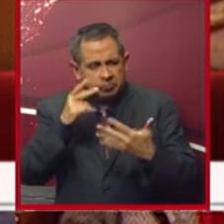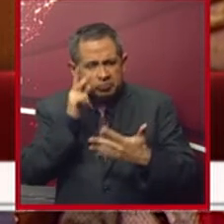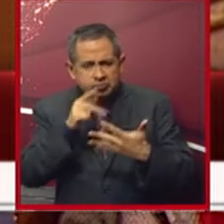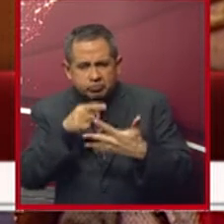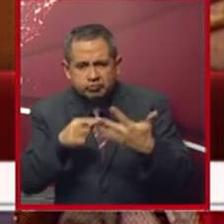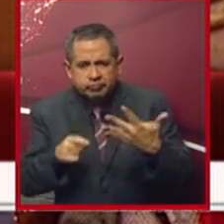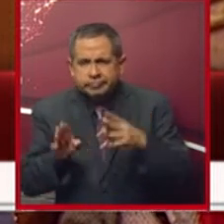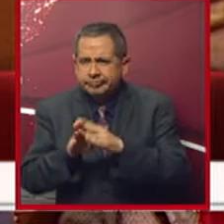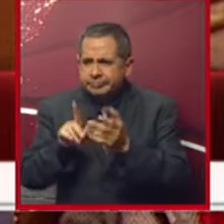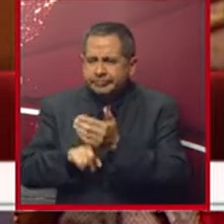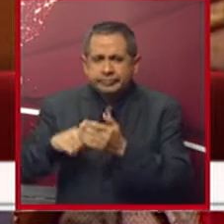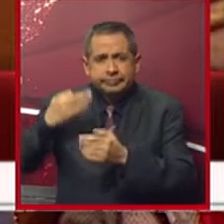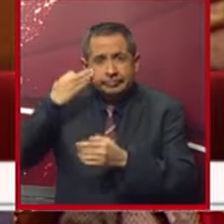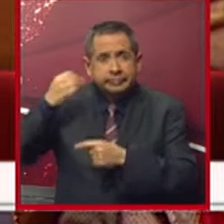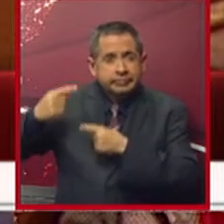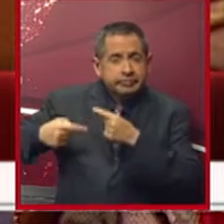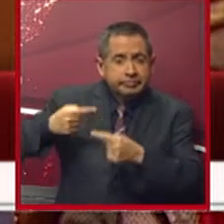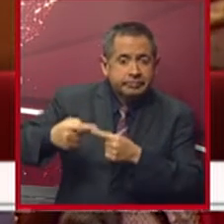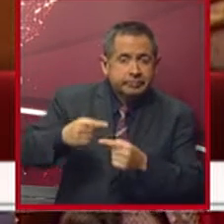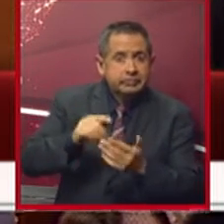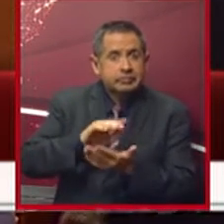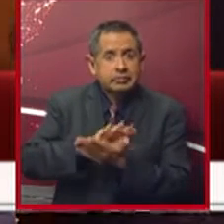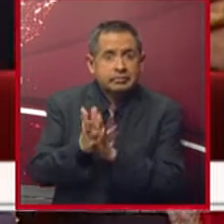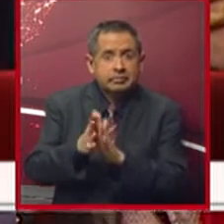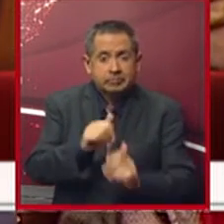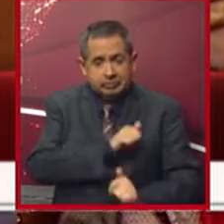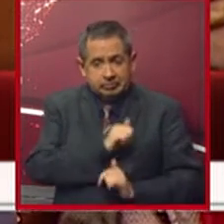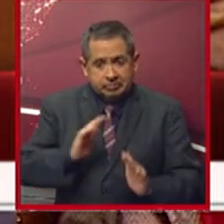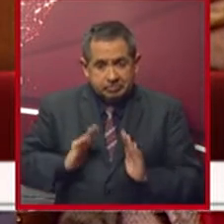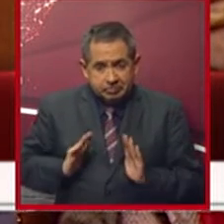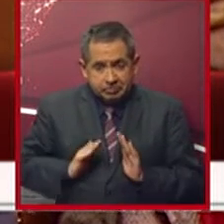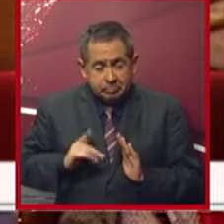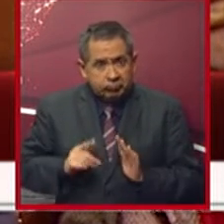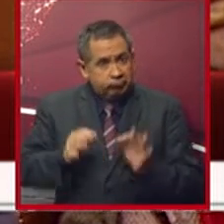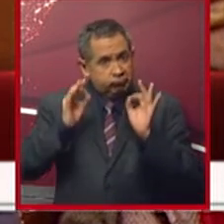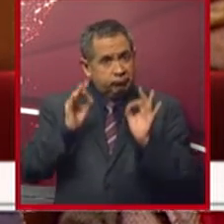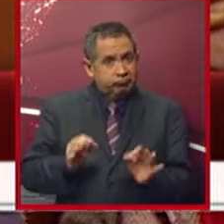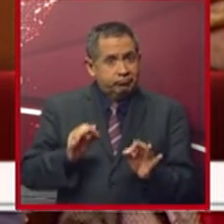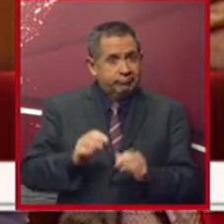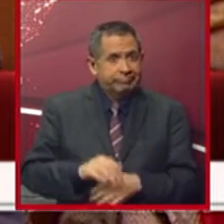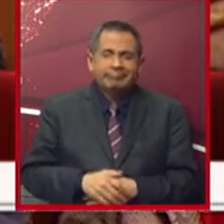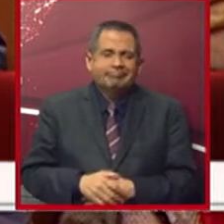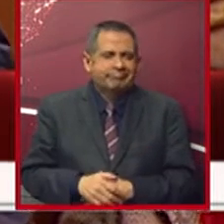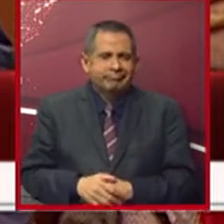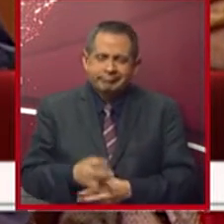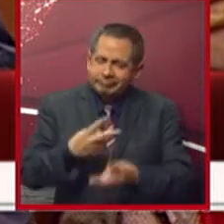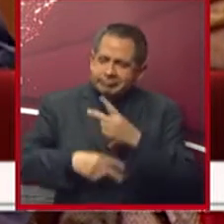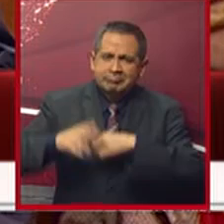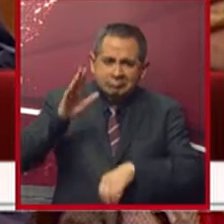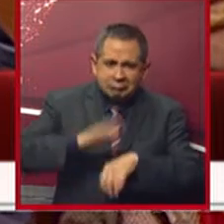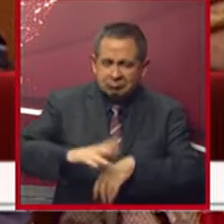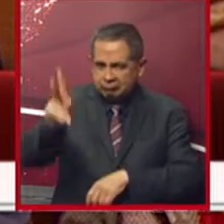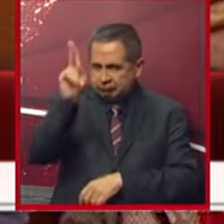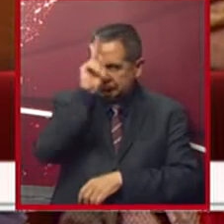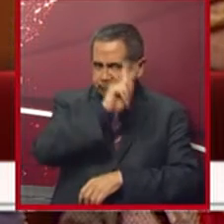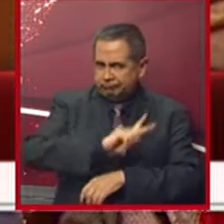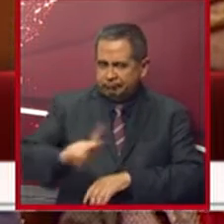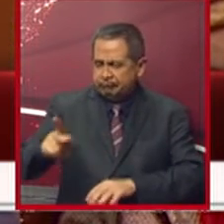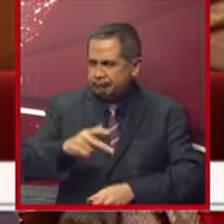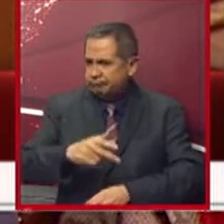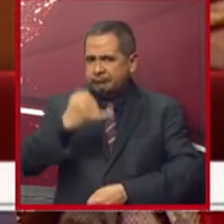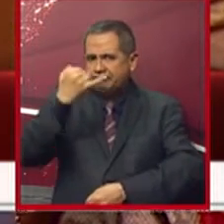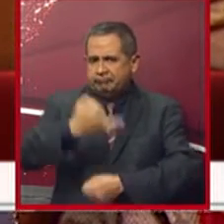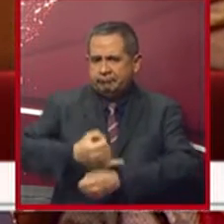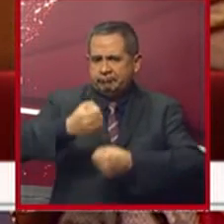apila conforme pasa el tiempo de que la militarización no contiene la ola de inseguridad, al contrario, la exacerba. Yo sé que no atienden